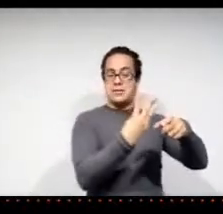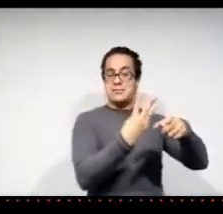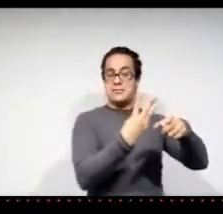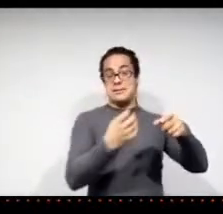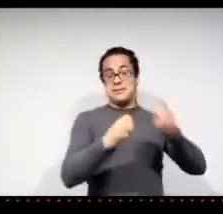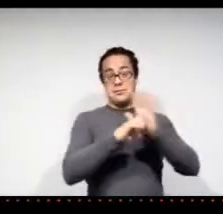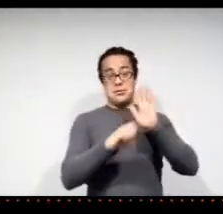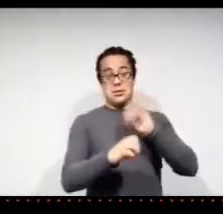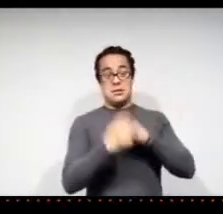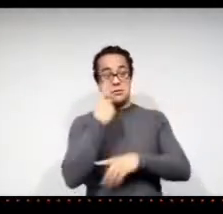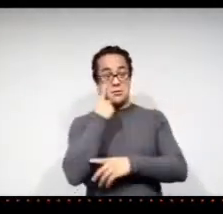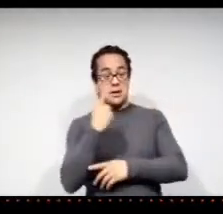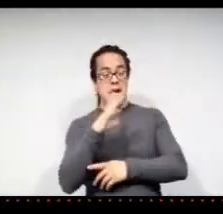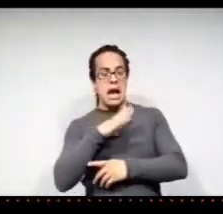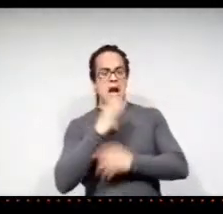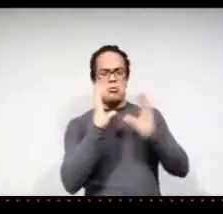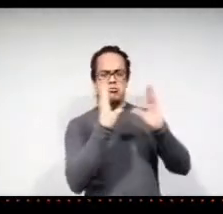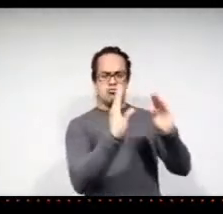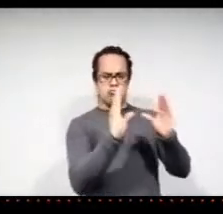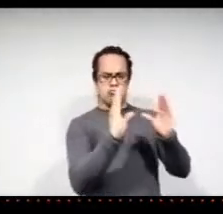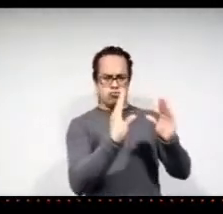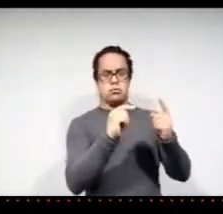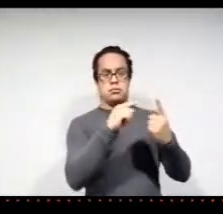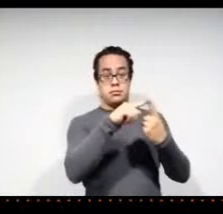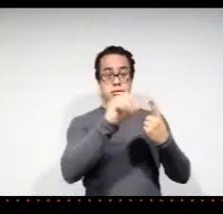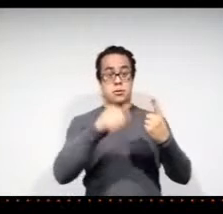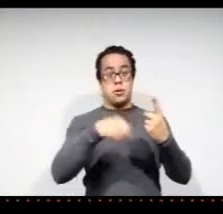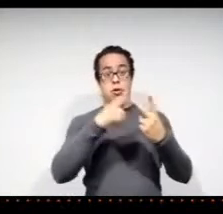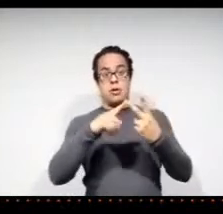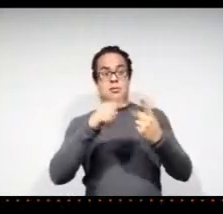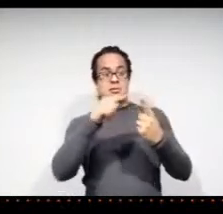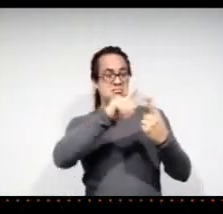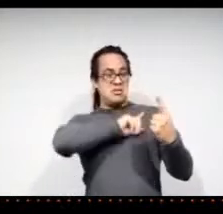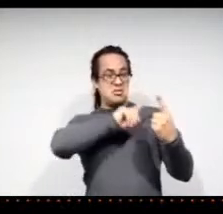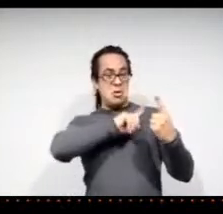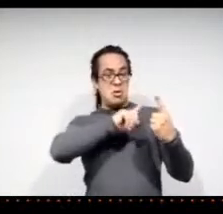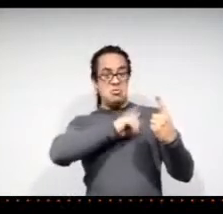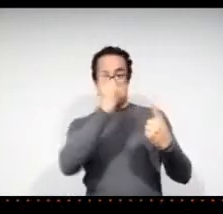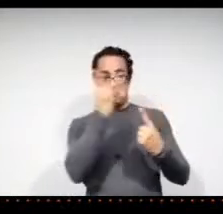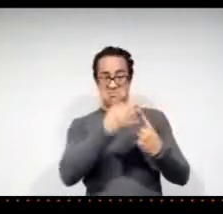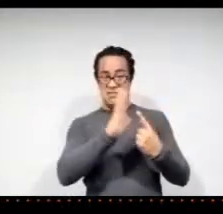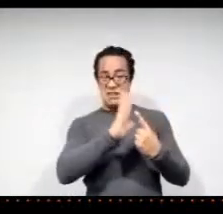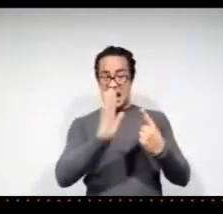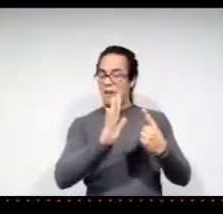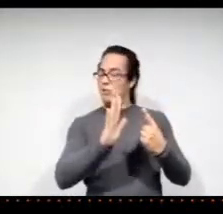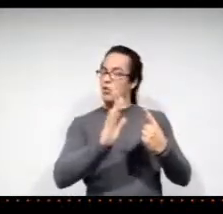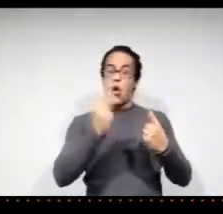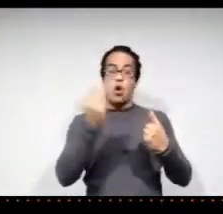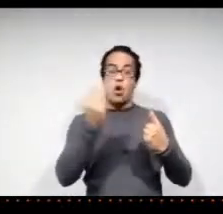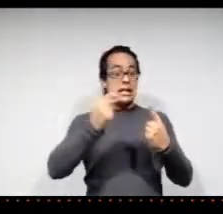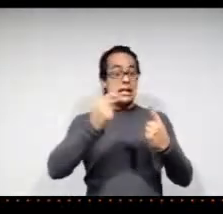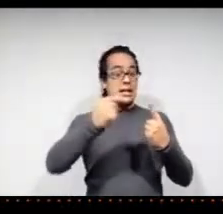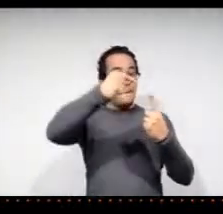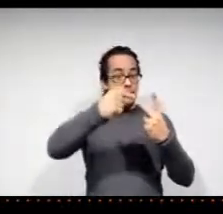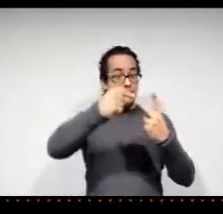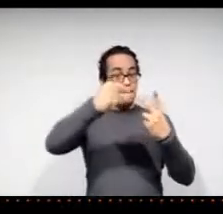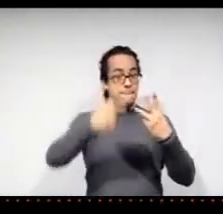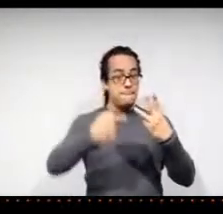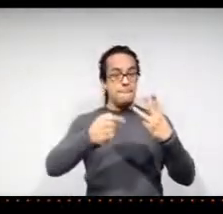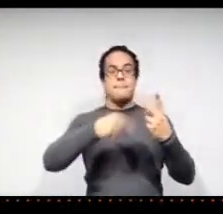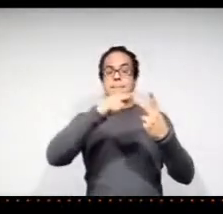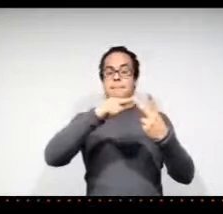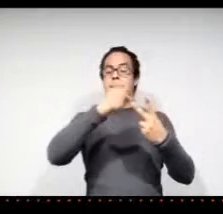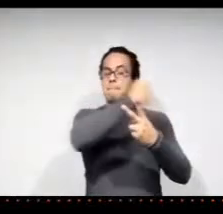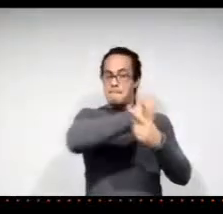de capacitación, pero si eso lo dejamos solo, no va a ser suficiente. Eso siempre tendrá que estar acompañado de la práctica y, valga